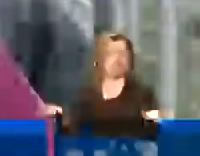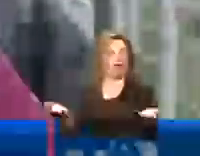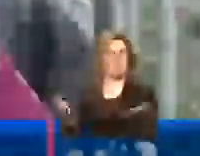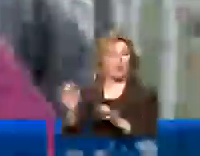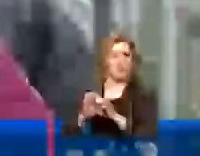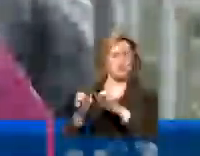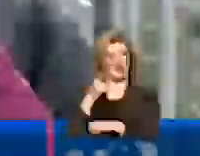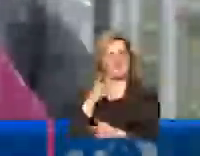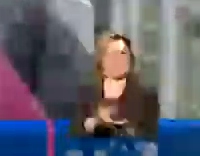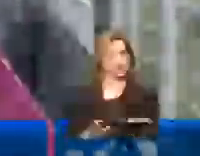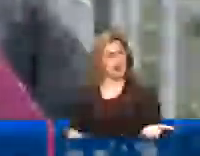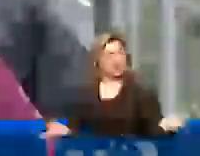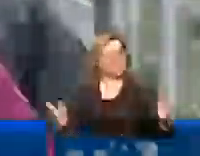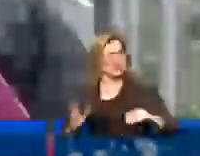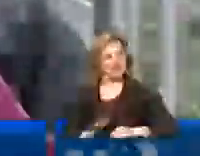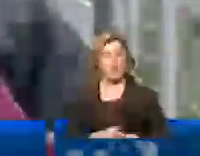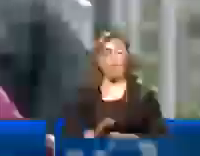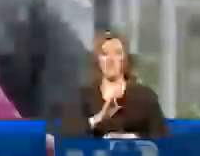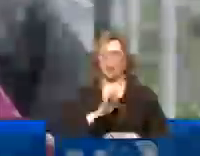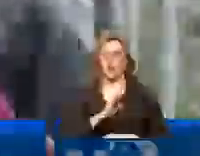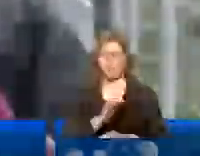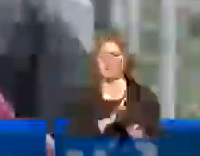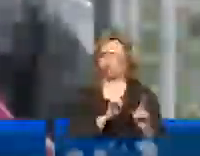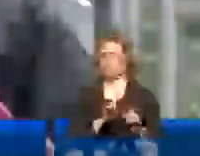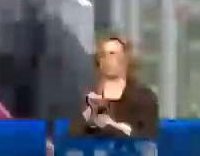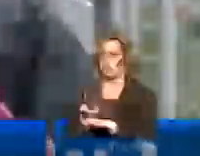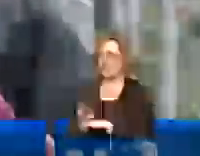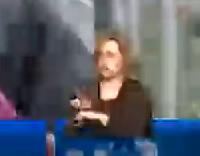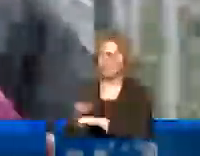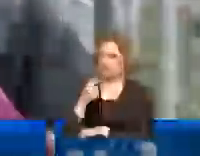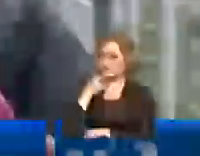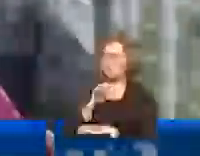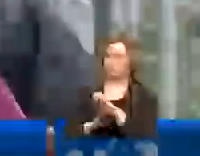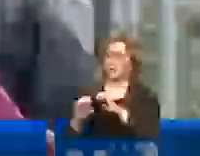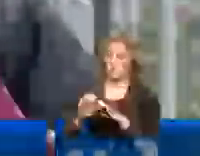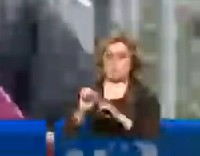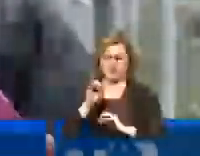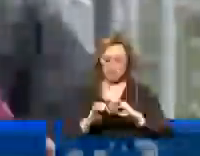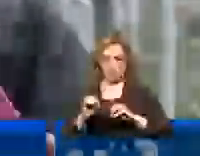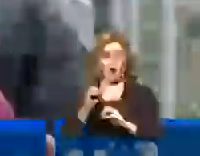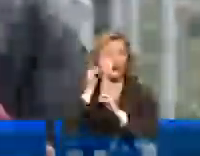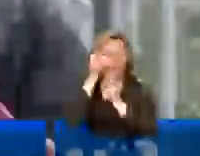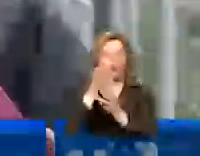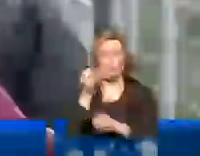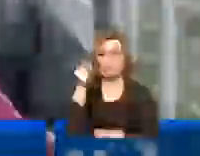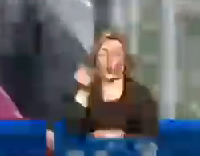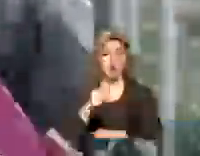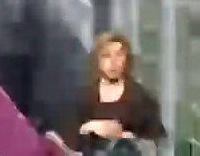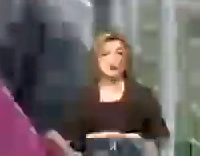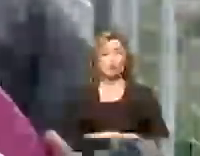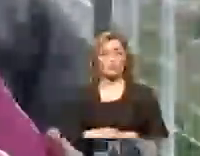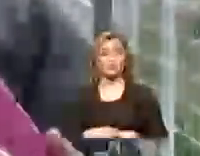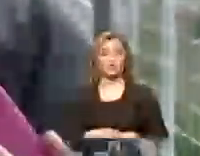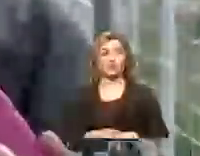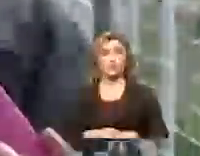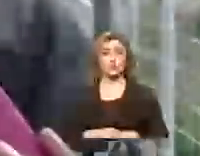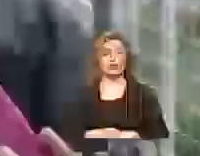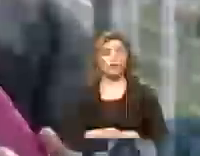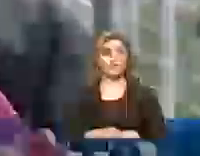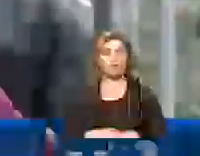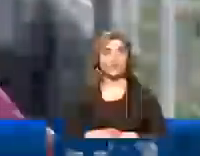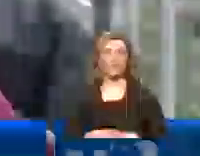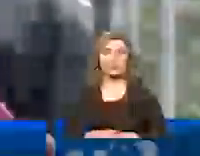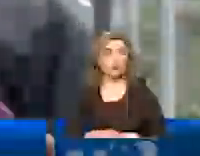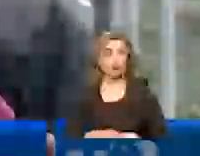análisis correspondientes con los técnicos. Vamos a tener el informe lo más pronto posible para, en base a eso, también